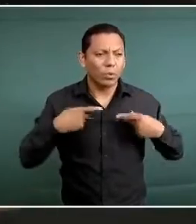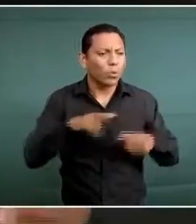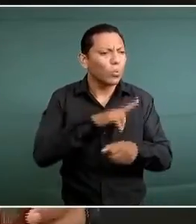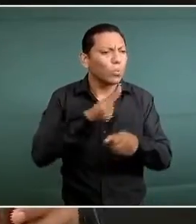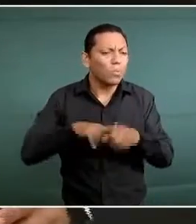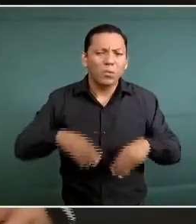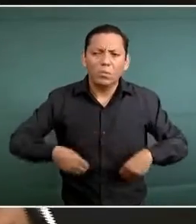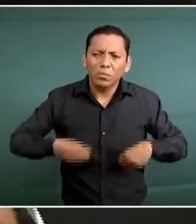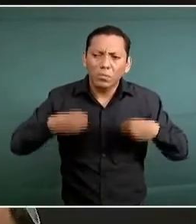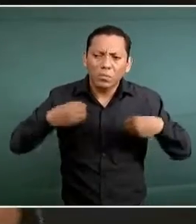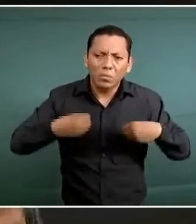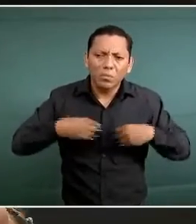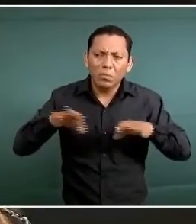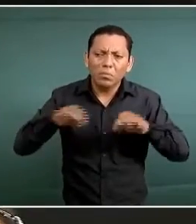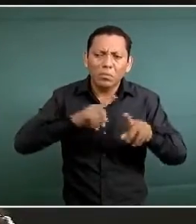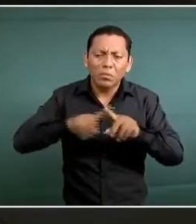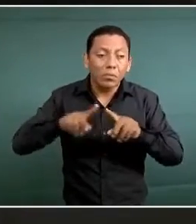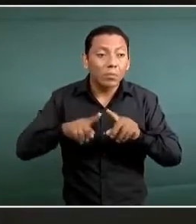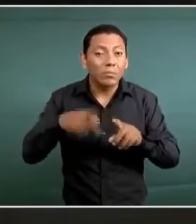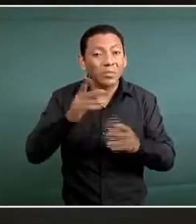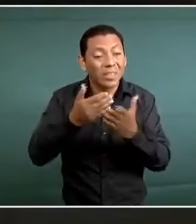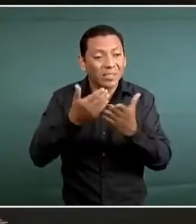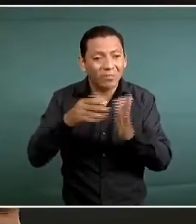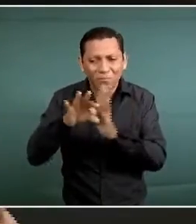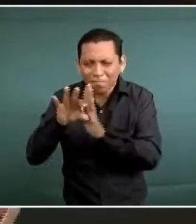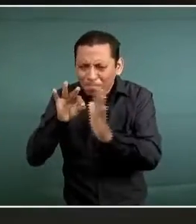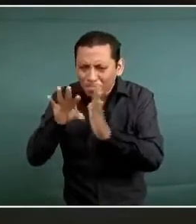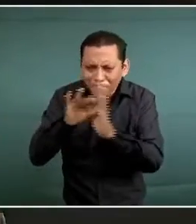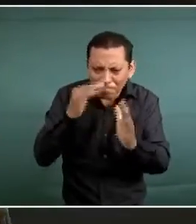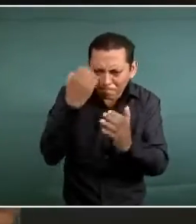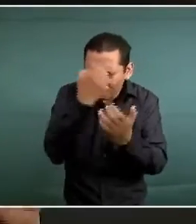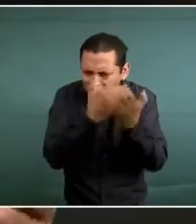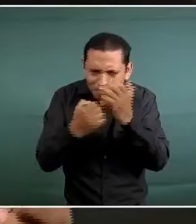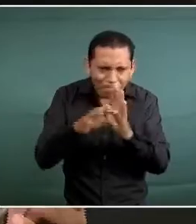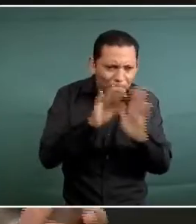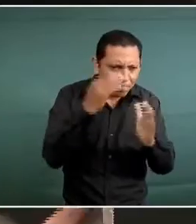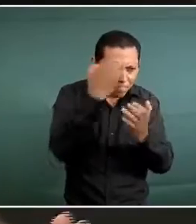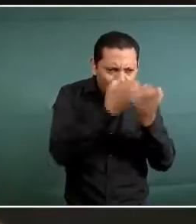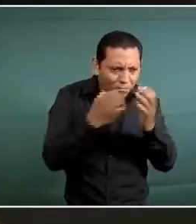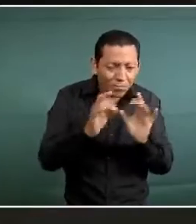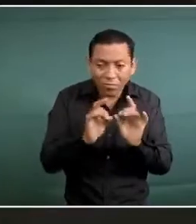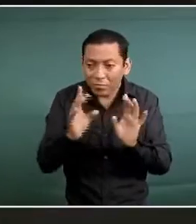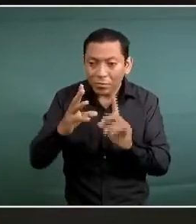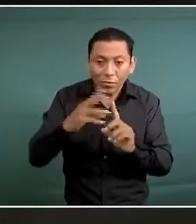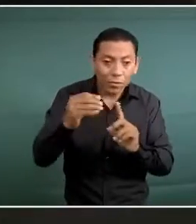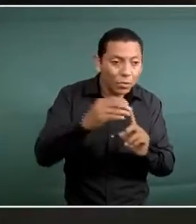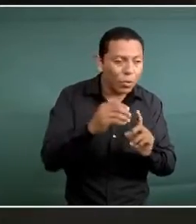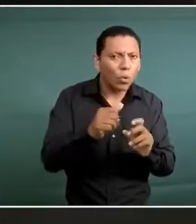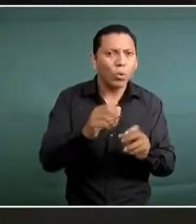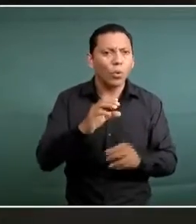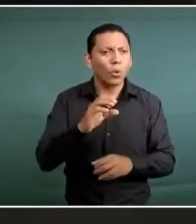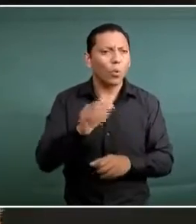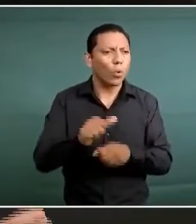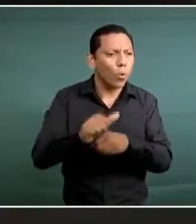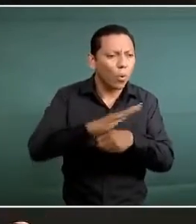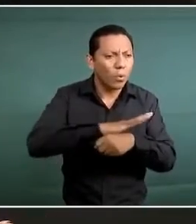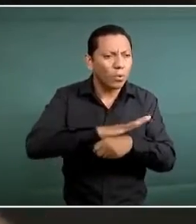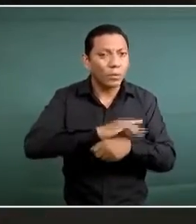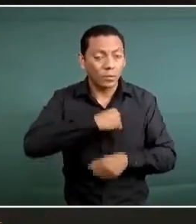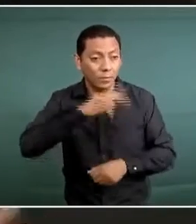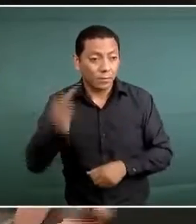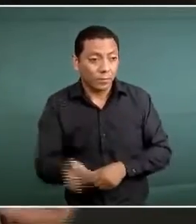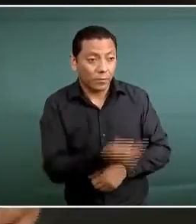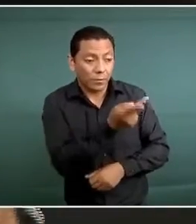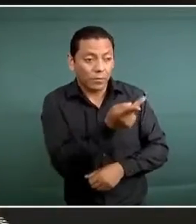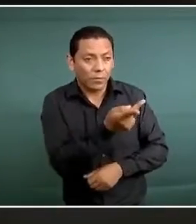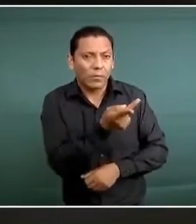se doten de más pruebas para detectar a la población susceptible de contagiarse del coronavirus la pregunta es